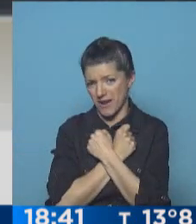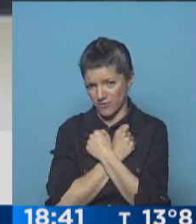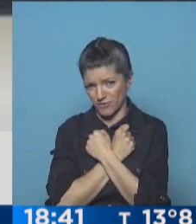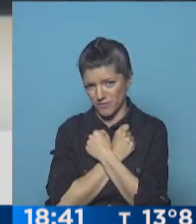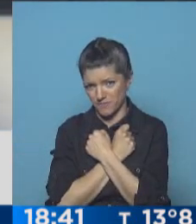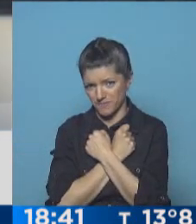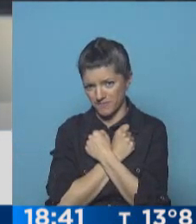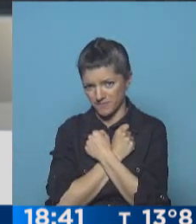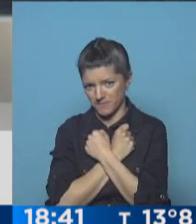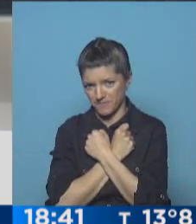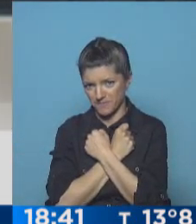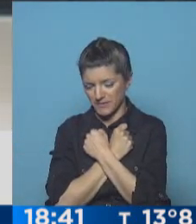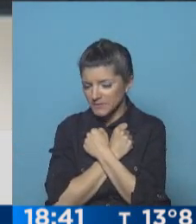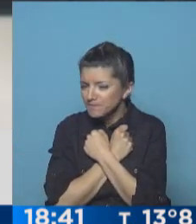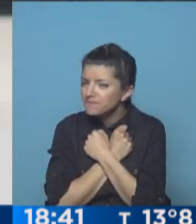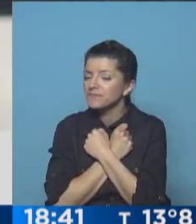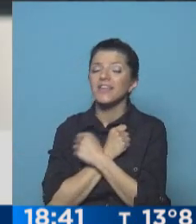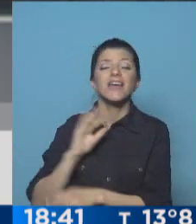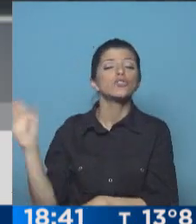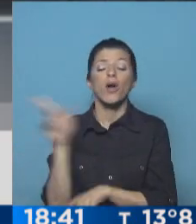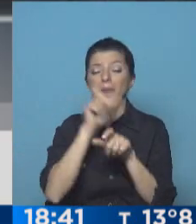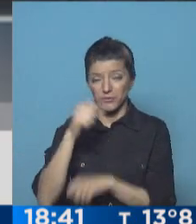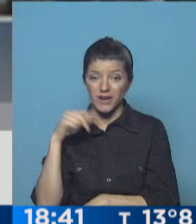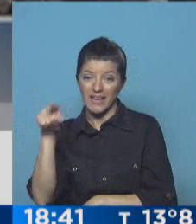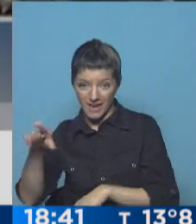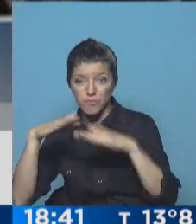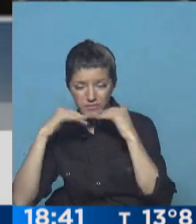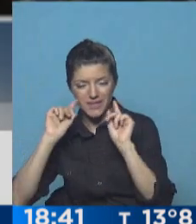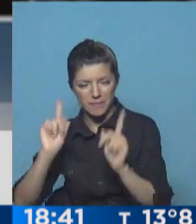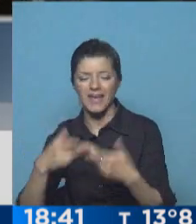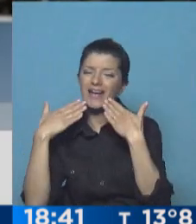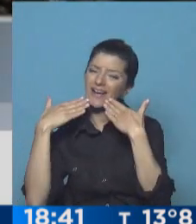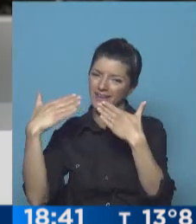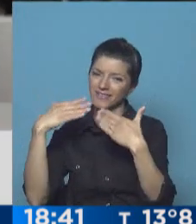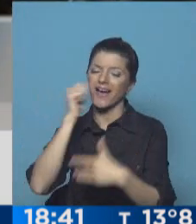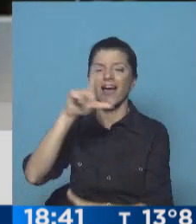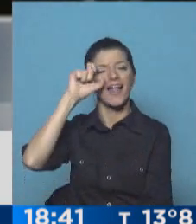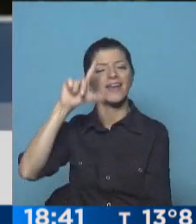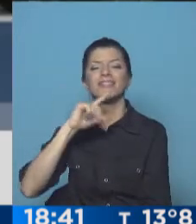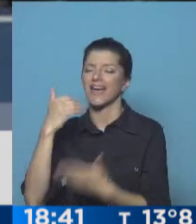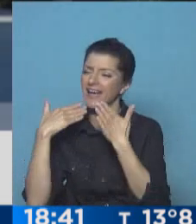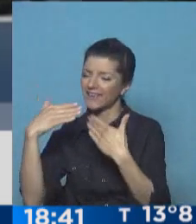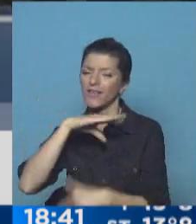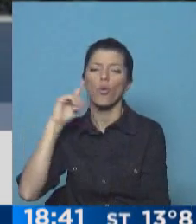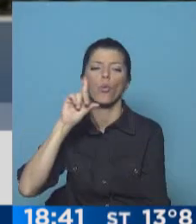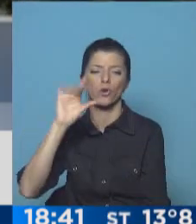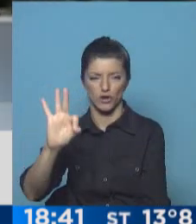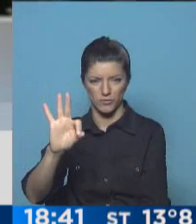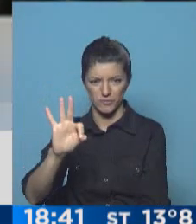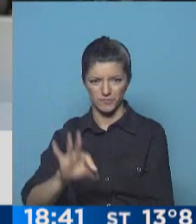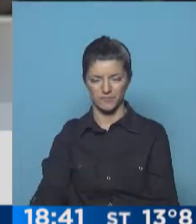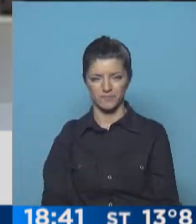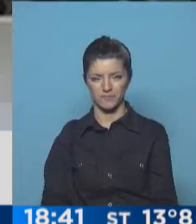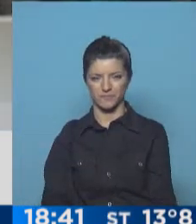muy, pero muy grande y a todos los que los acompañan allí también. Gracias, Caleta. Gracias, Julio. Muchas gracias.